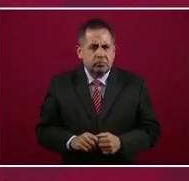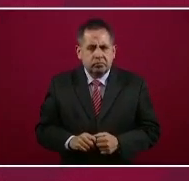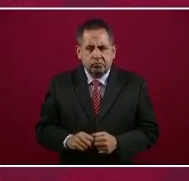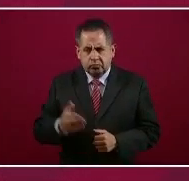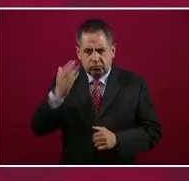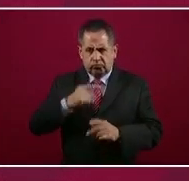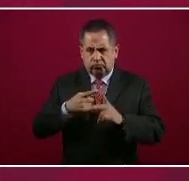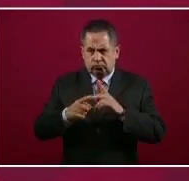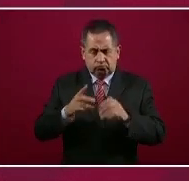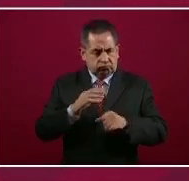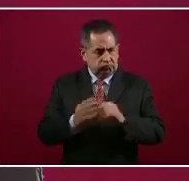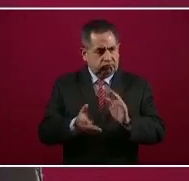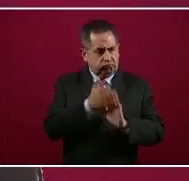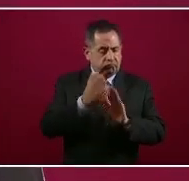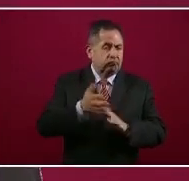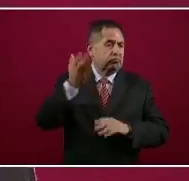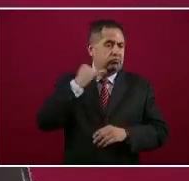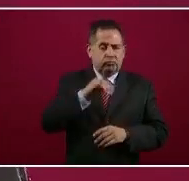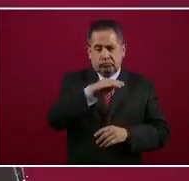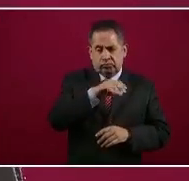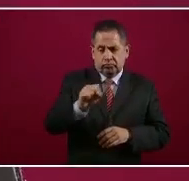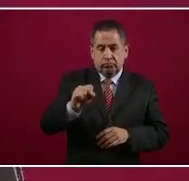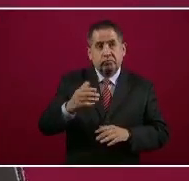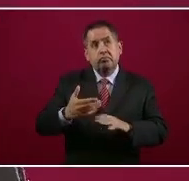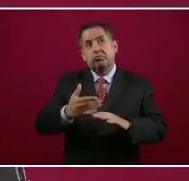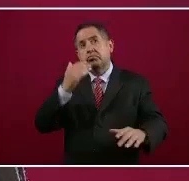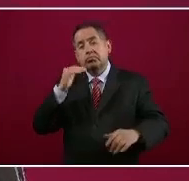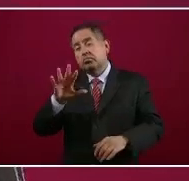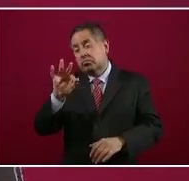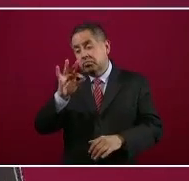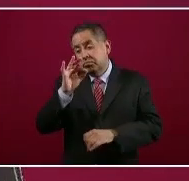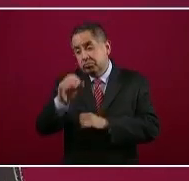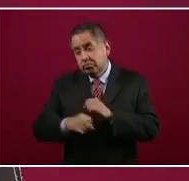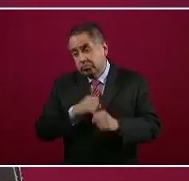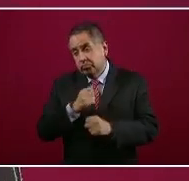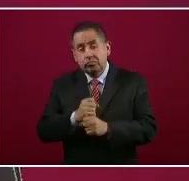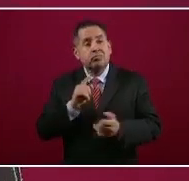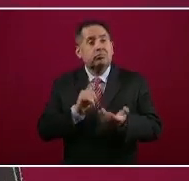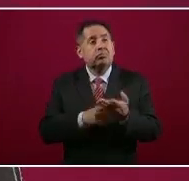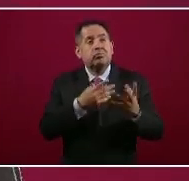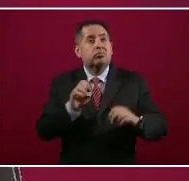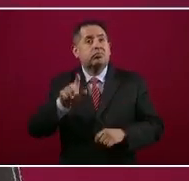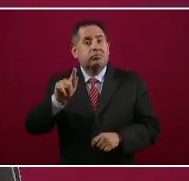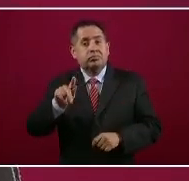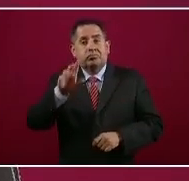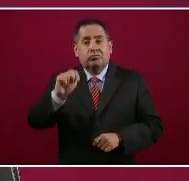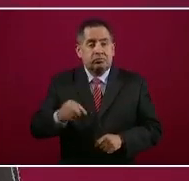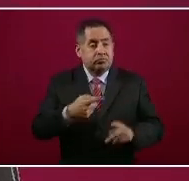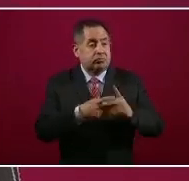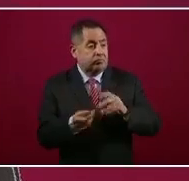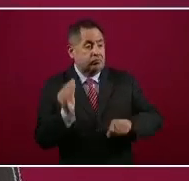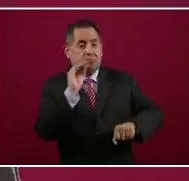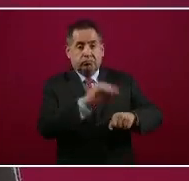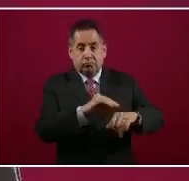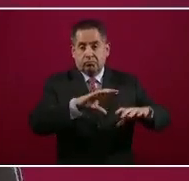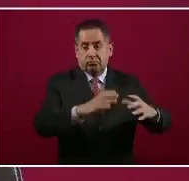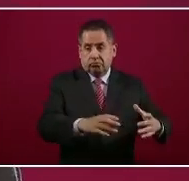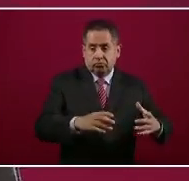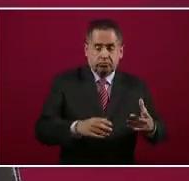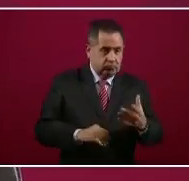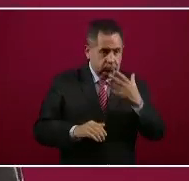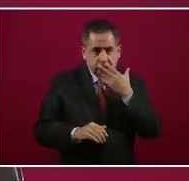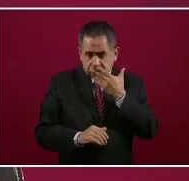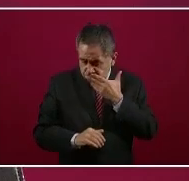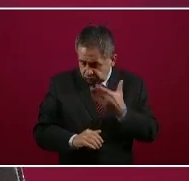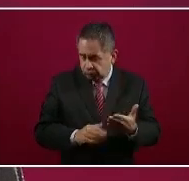construyeron comenzó ese programa hace 40 años 1979 y es un muy buen